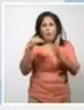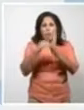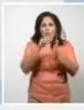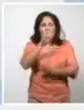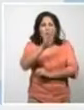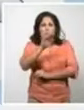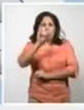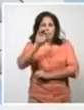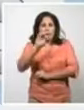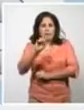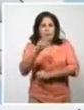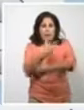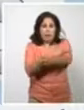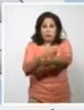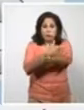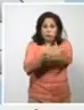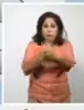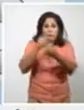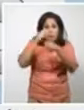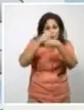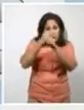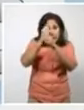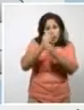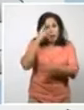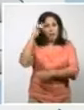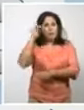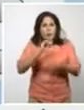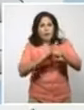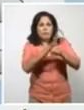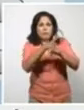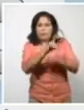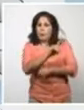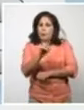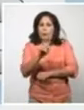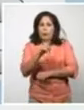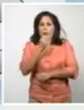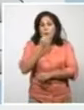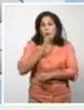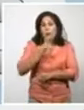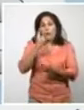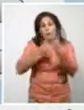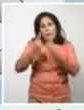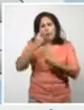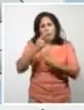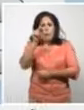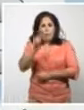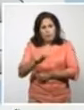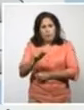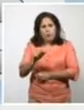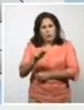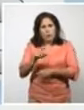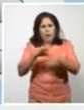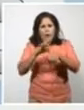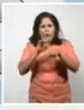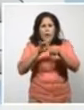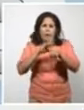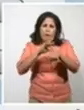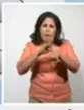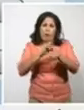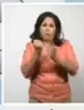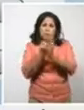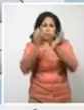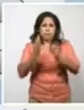2.460 muestras para detectar el SARS-CoV-2 y personas con el COVID-19.